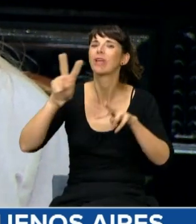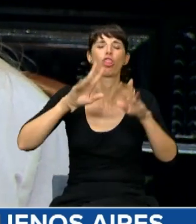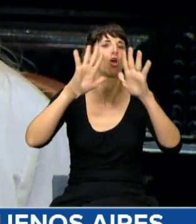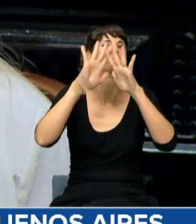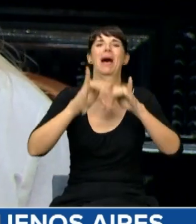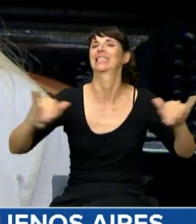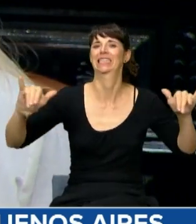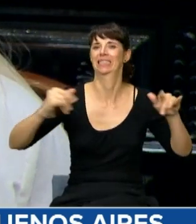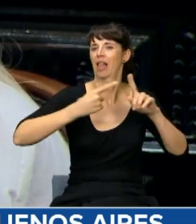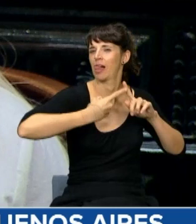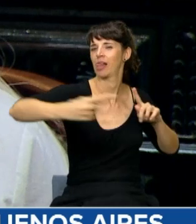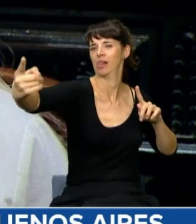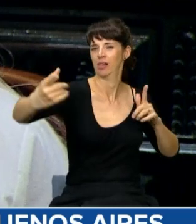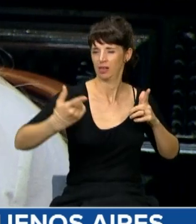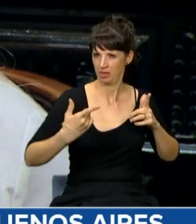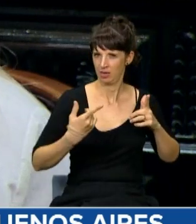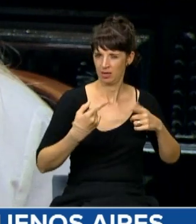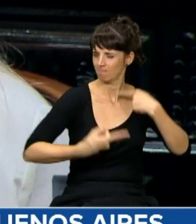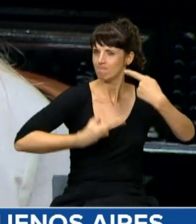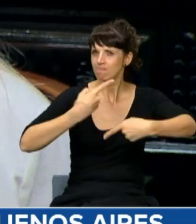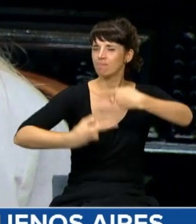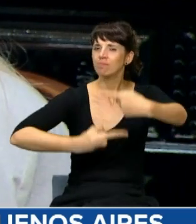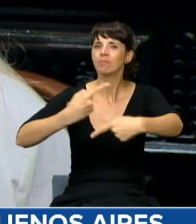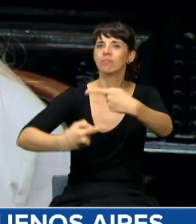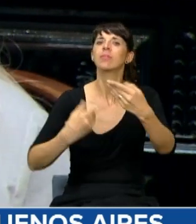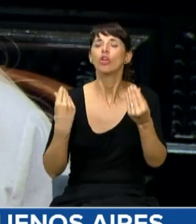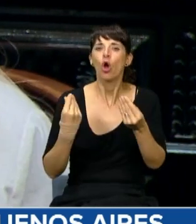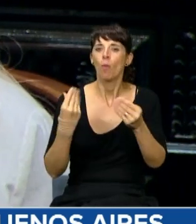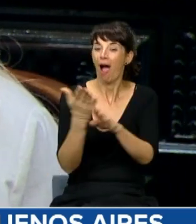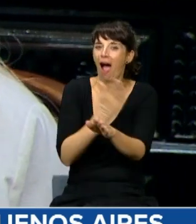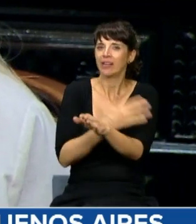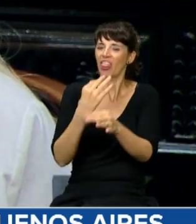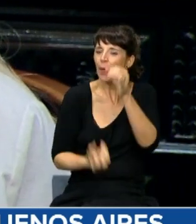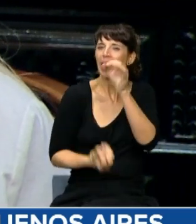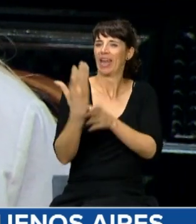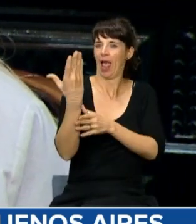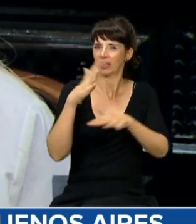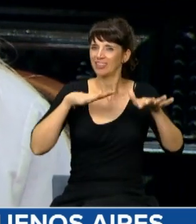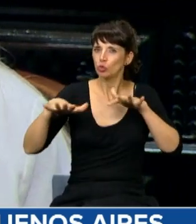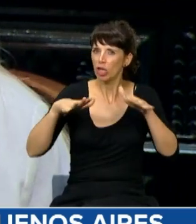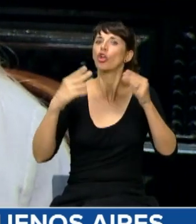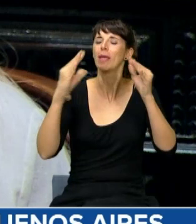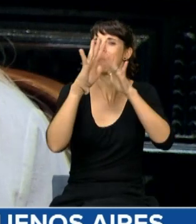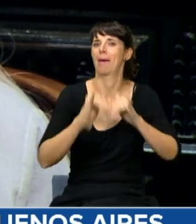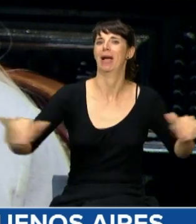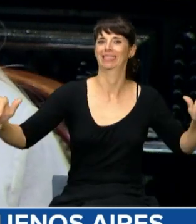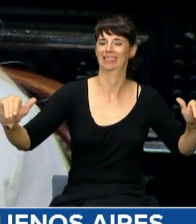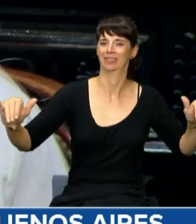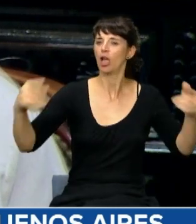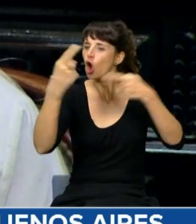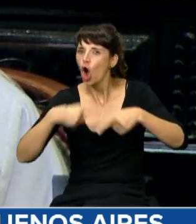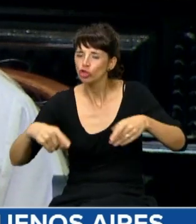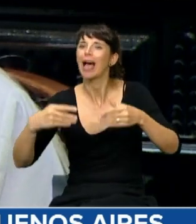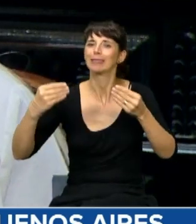sea duradera y sustentable, hay que saber crear las condiciones para la paz y erradicar las causas del